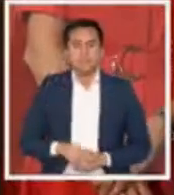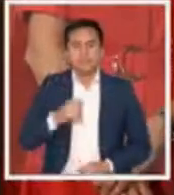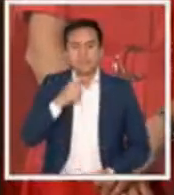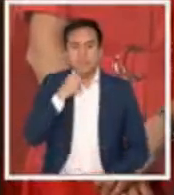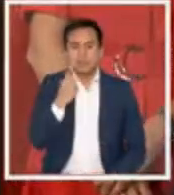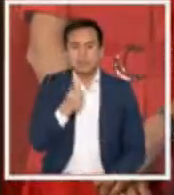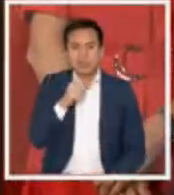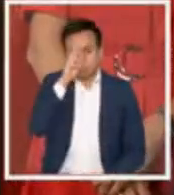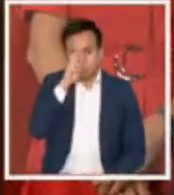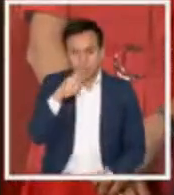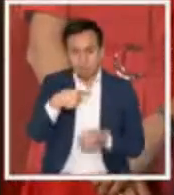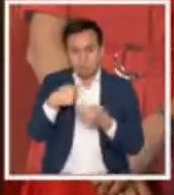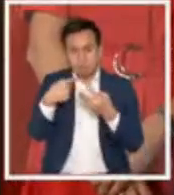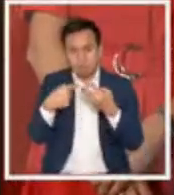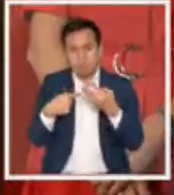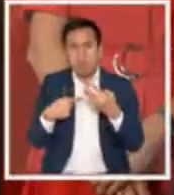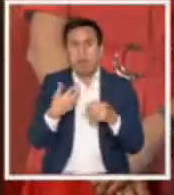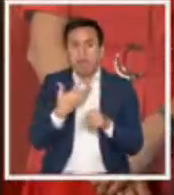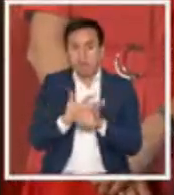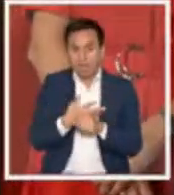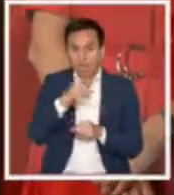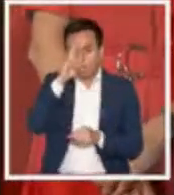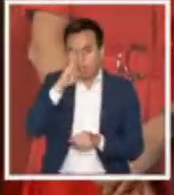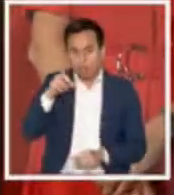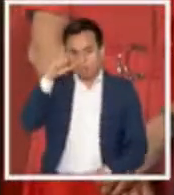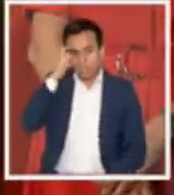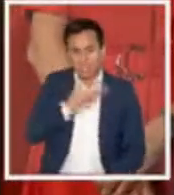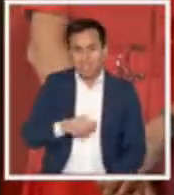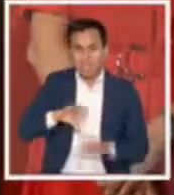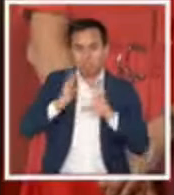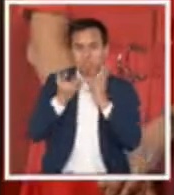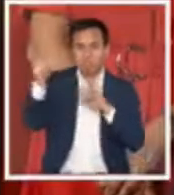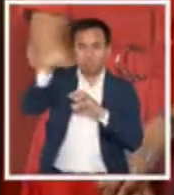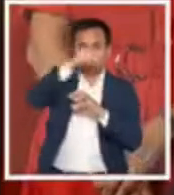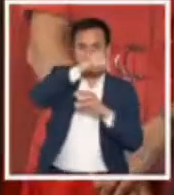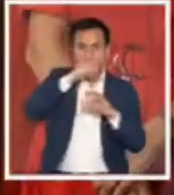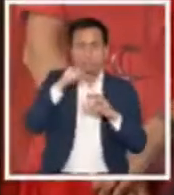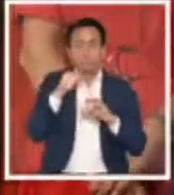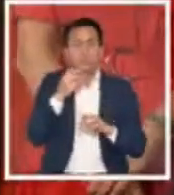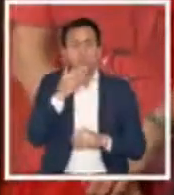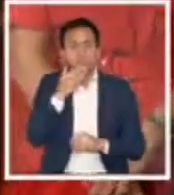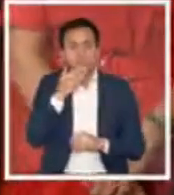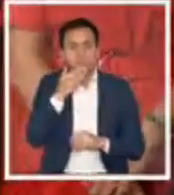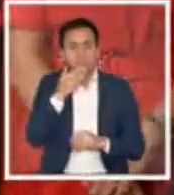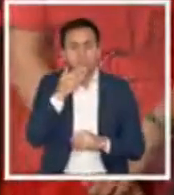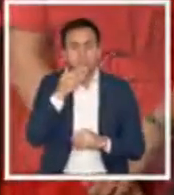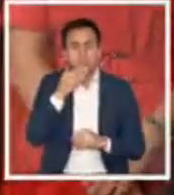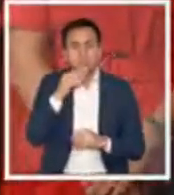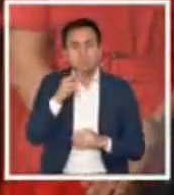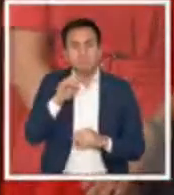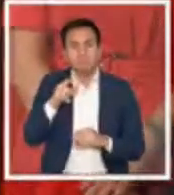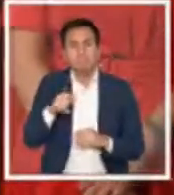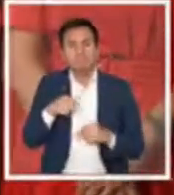pregunten cuántos homenajes hay al presidente Allende fuera de nuestras fronteras y cuánto a su vil sucesor.